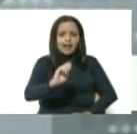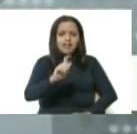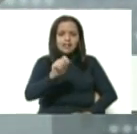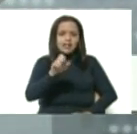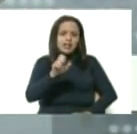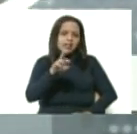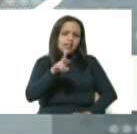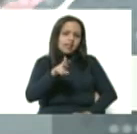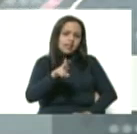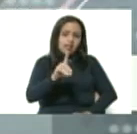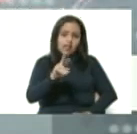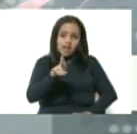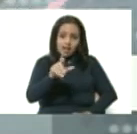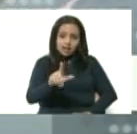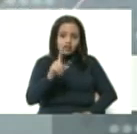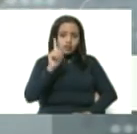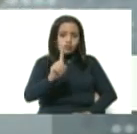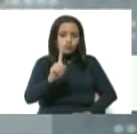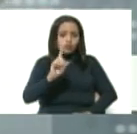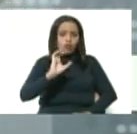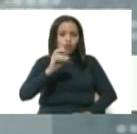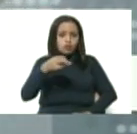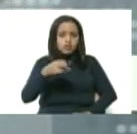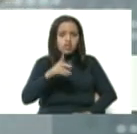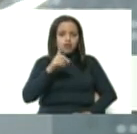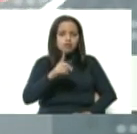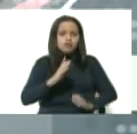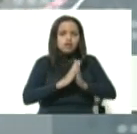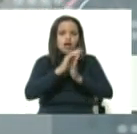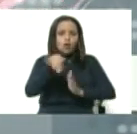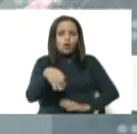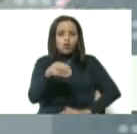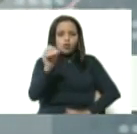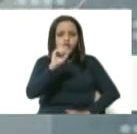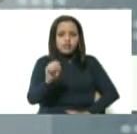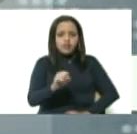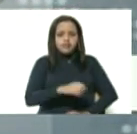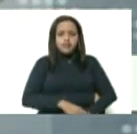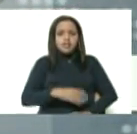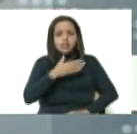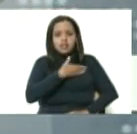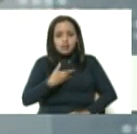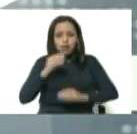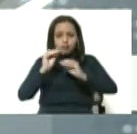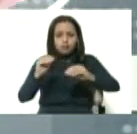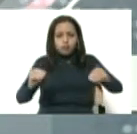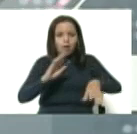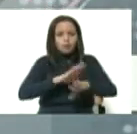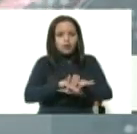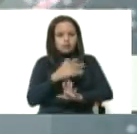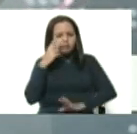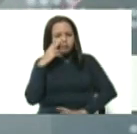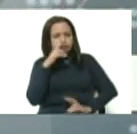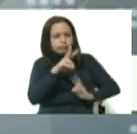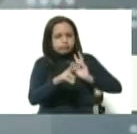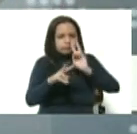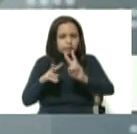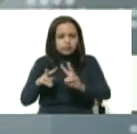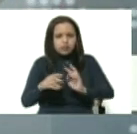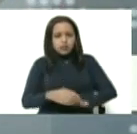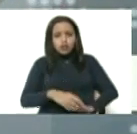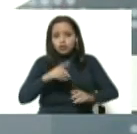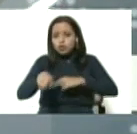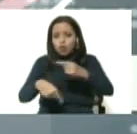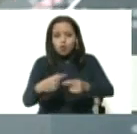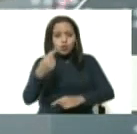José. Queremos hacer un llamado muy especial, porque en el distrito capital estamos notando que de manera diaria